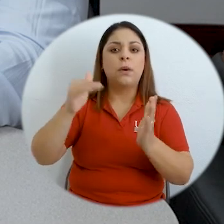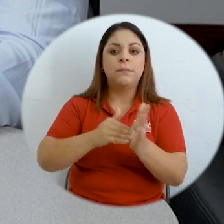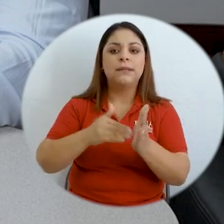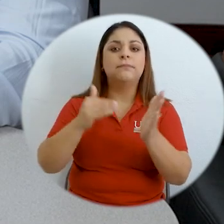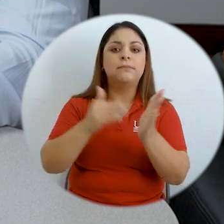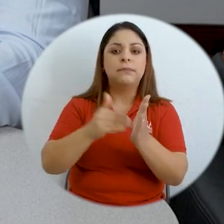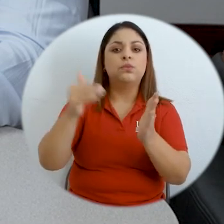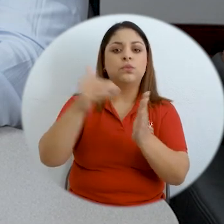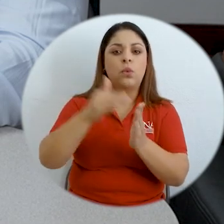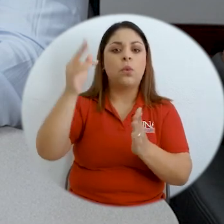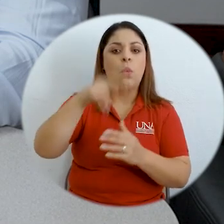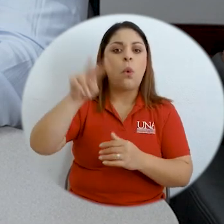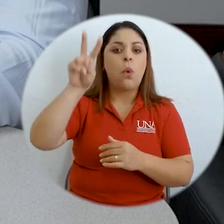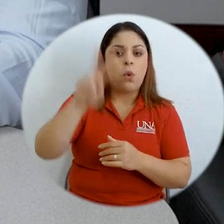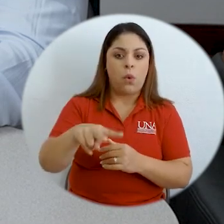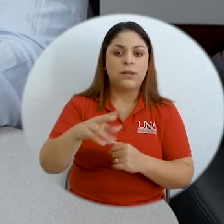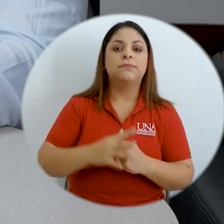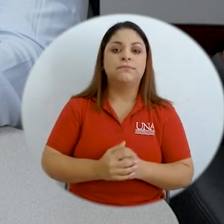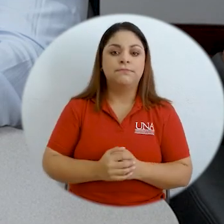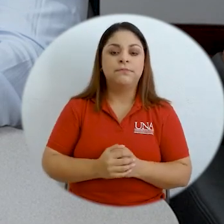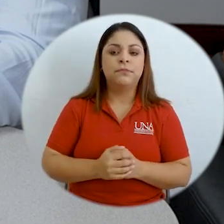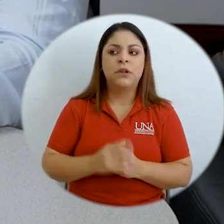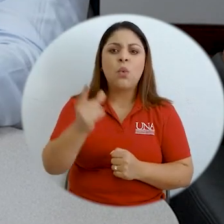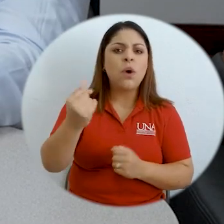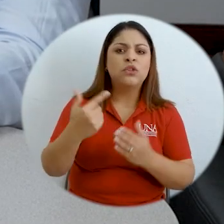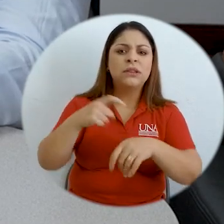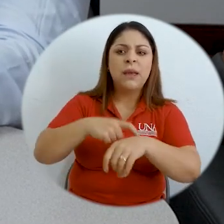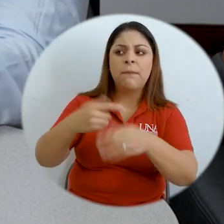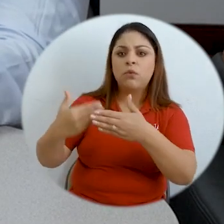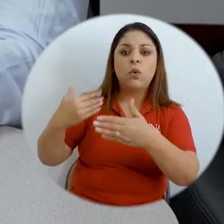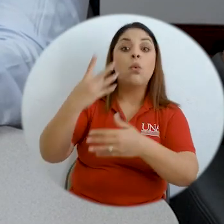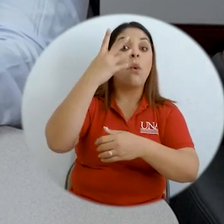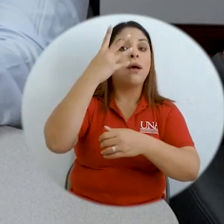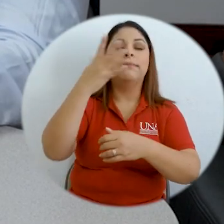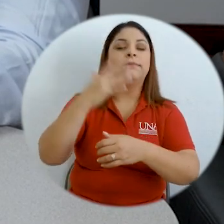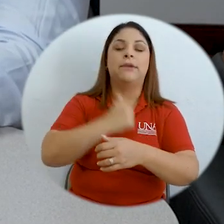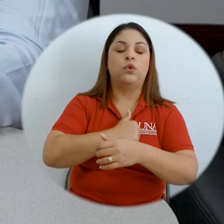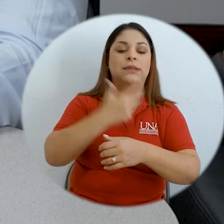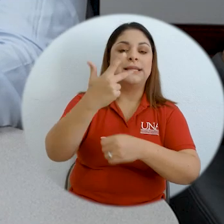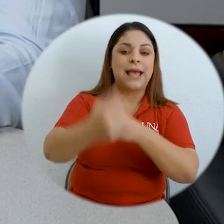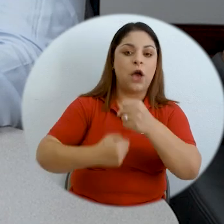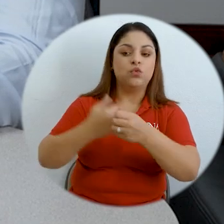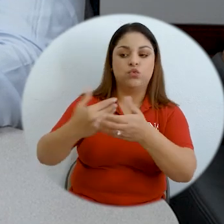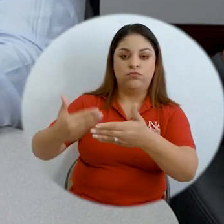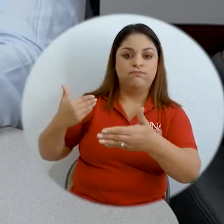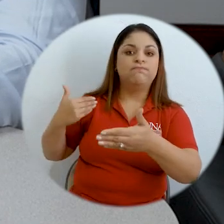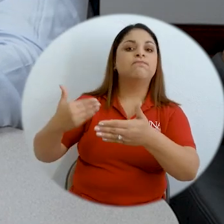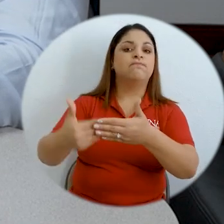2.545.000 millones de colones. Es decir, ¿en cuánto tiempo? En 4 años, en 3